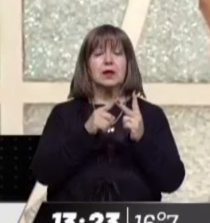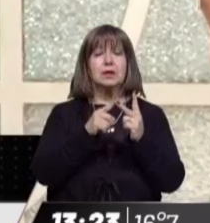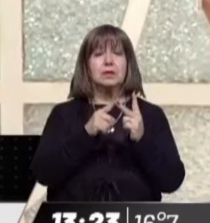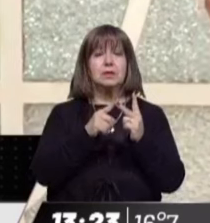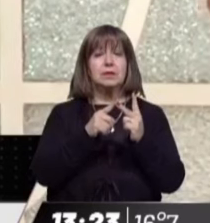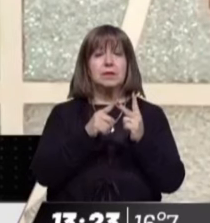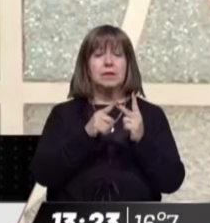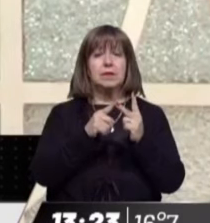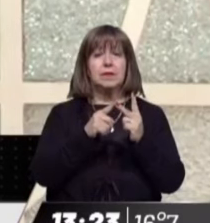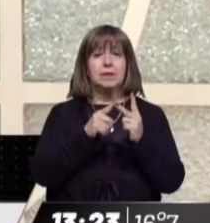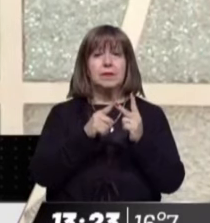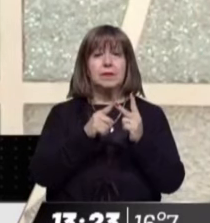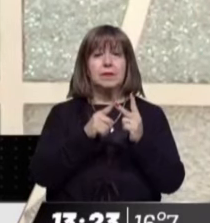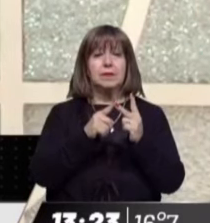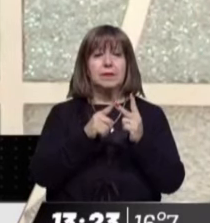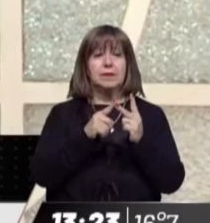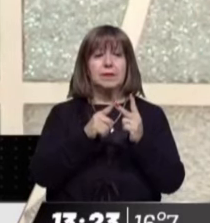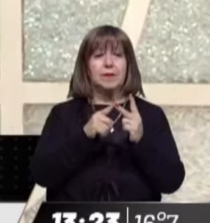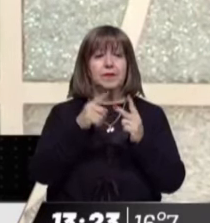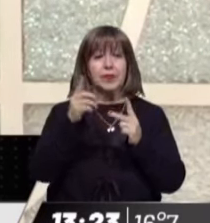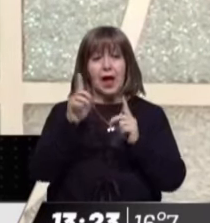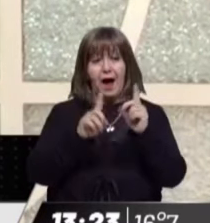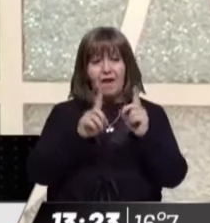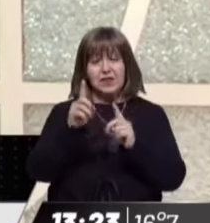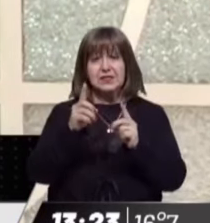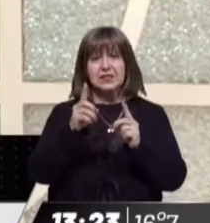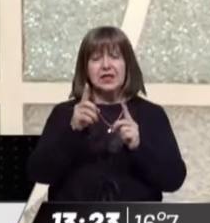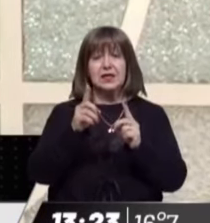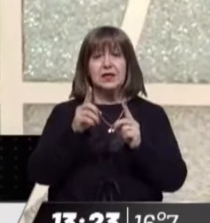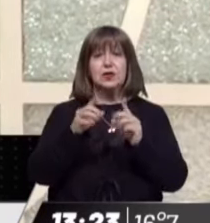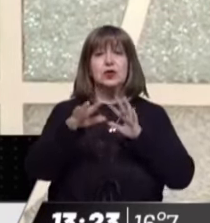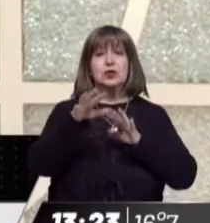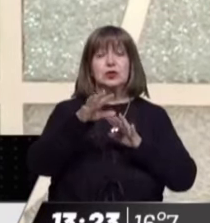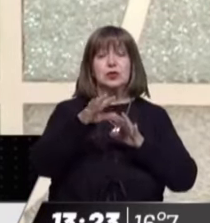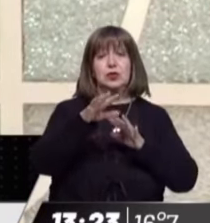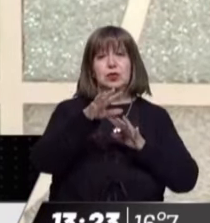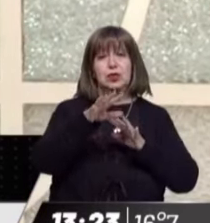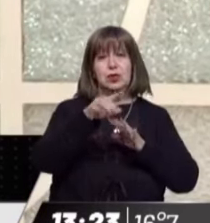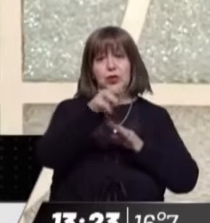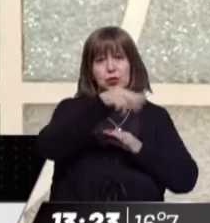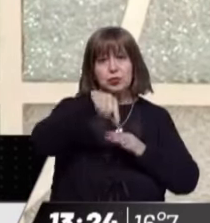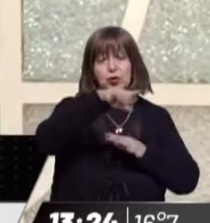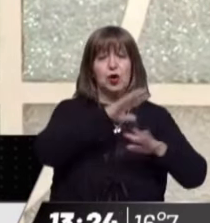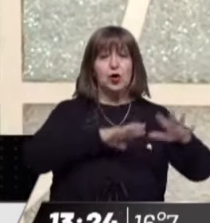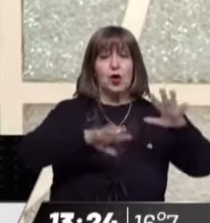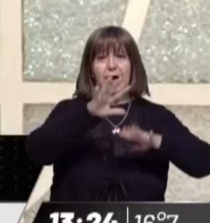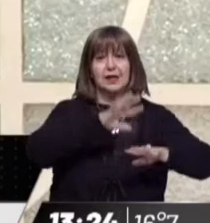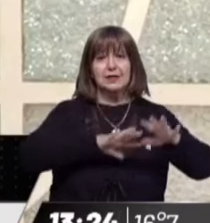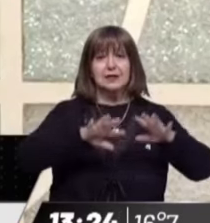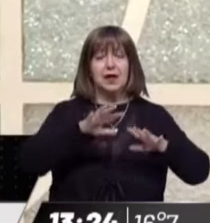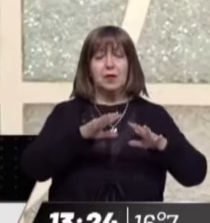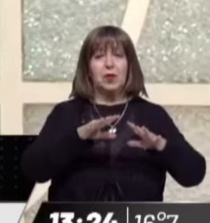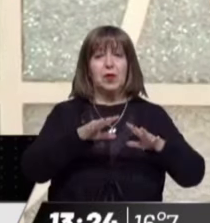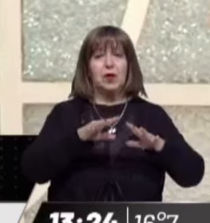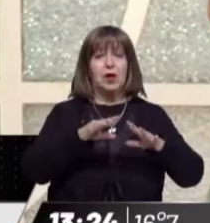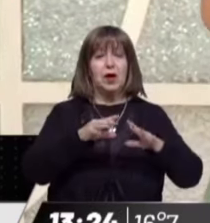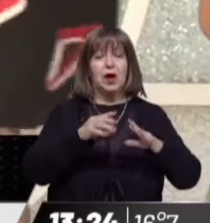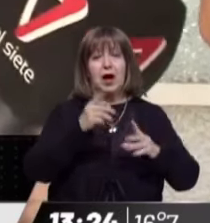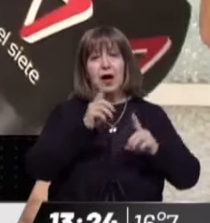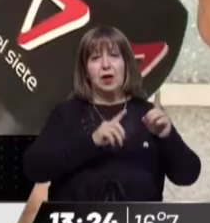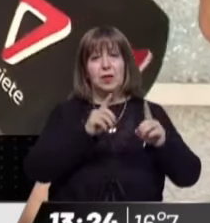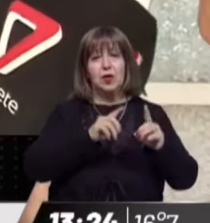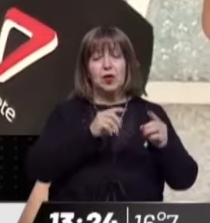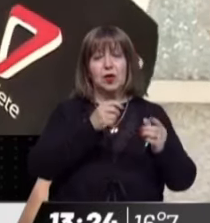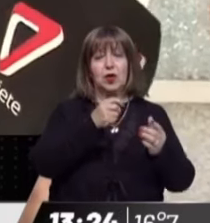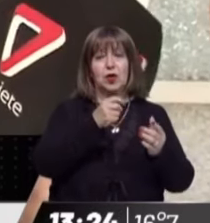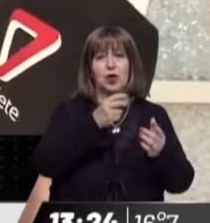cual a veces nosotros nos organizamos porque a veces no alcanza la plata y por ahí contratamos flete. Y aparte,